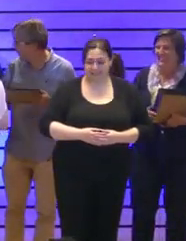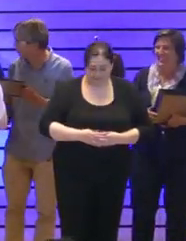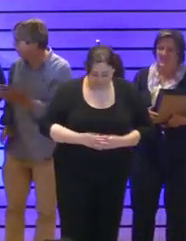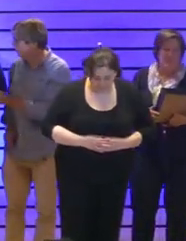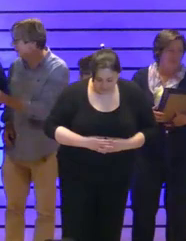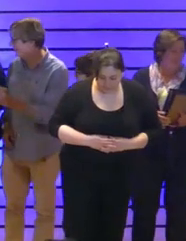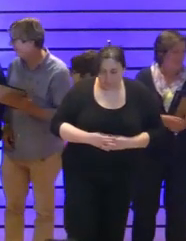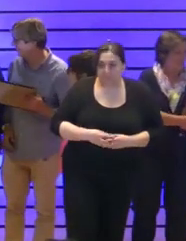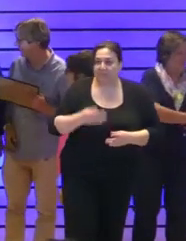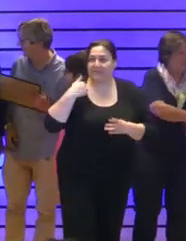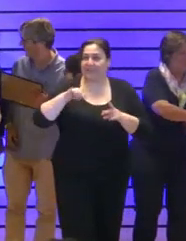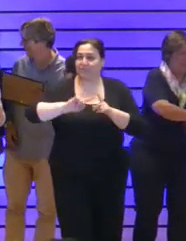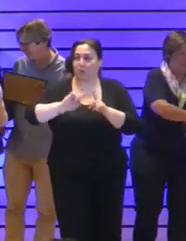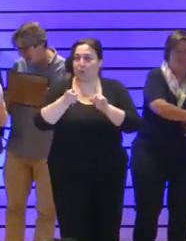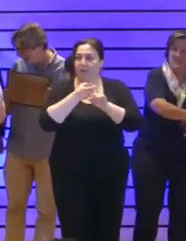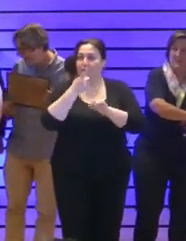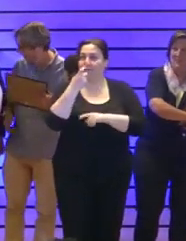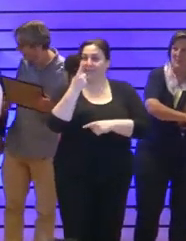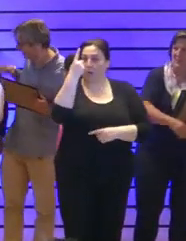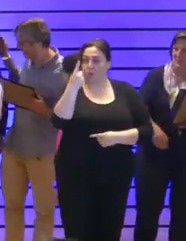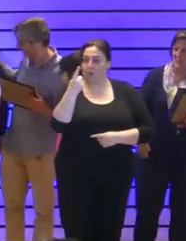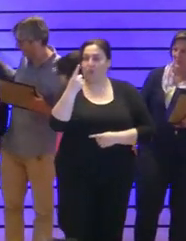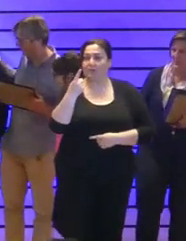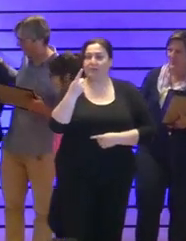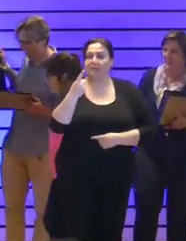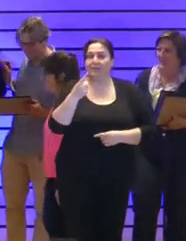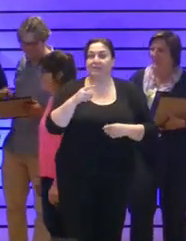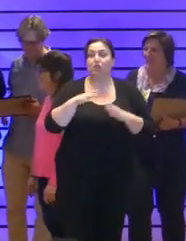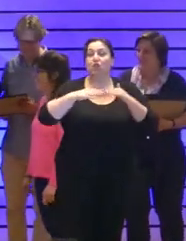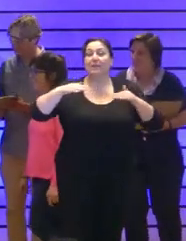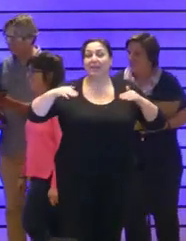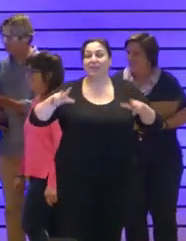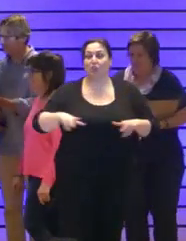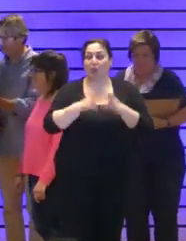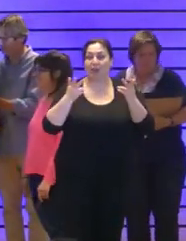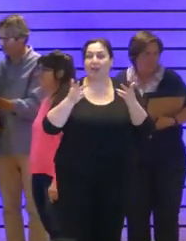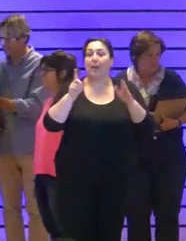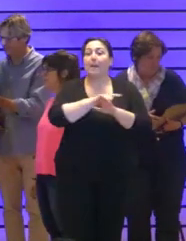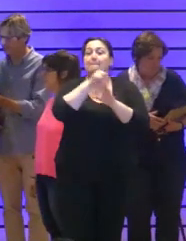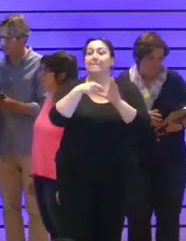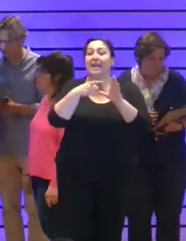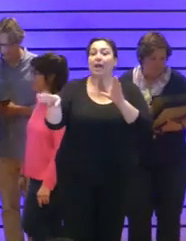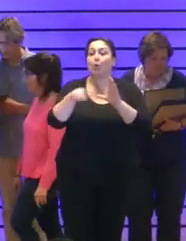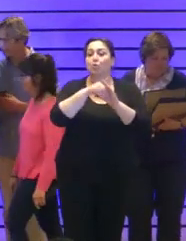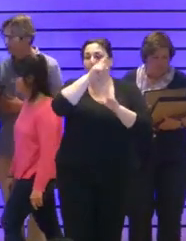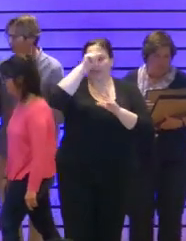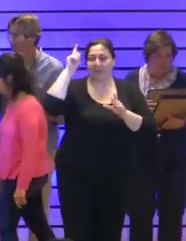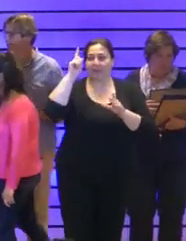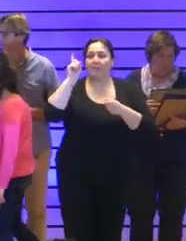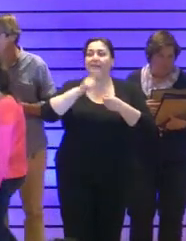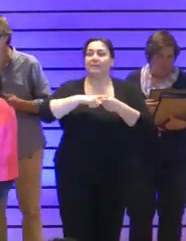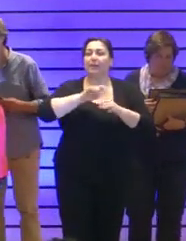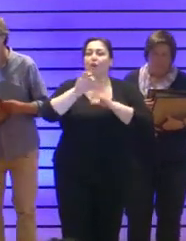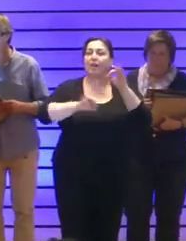Lo hemos solucionado y me faltaba uno de sostenibilidad social, que es de Plena Inclusión Madrid, participación organizada